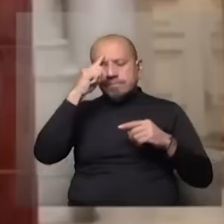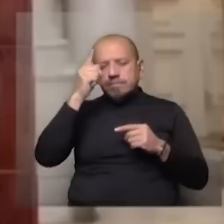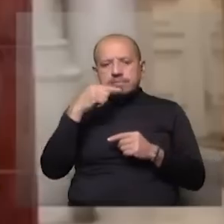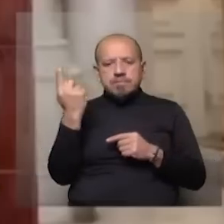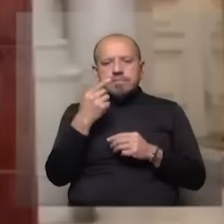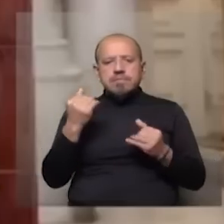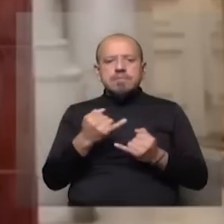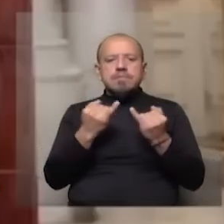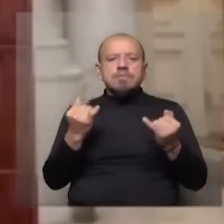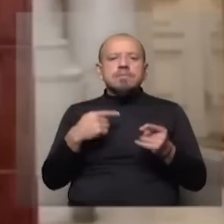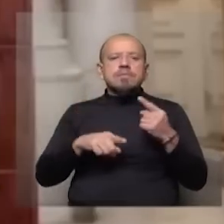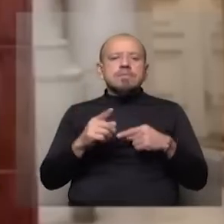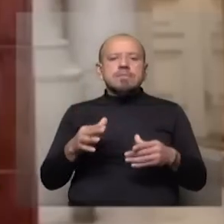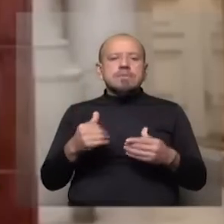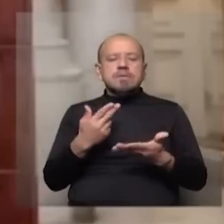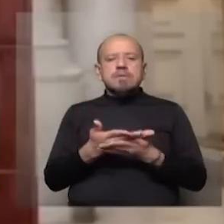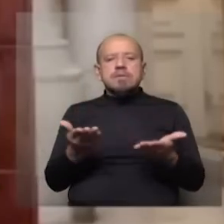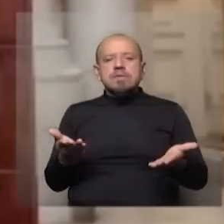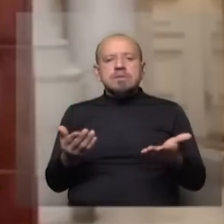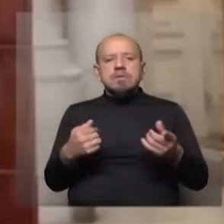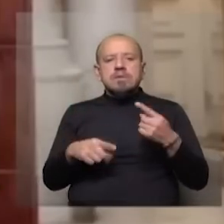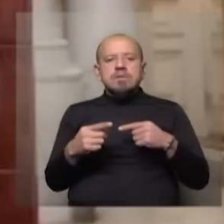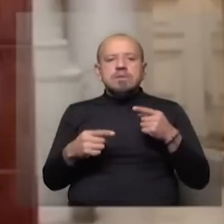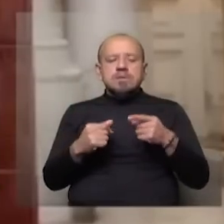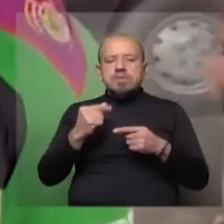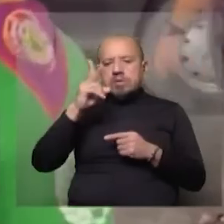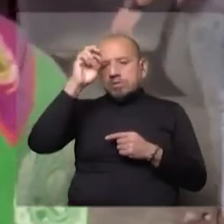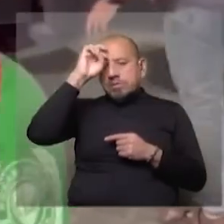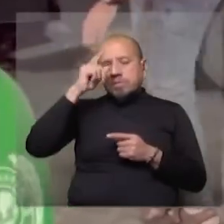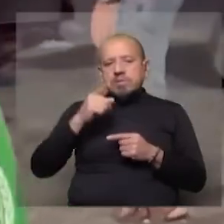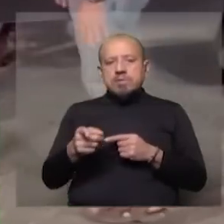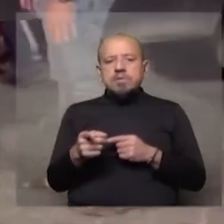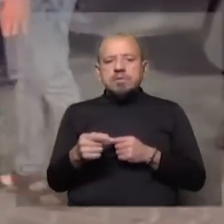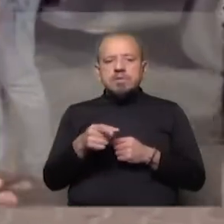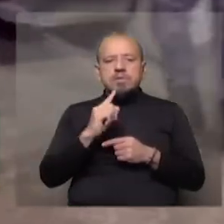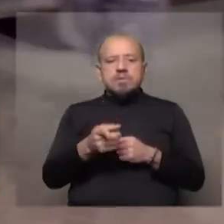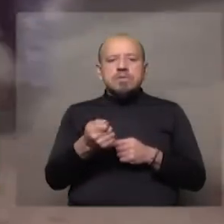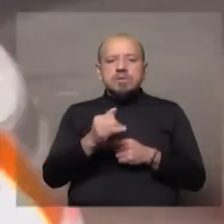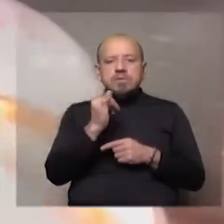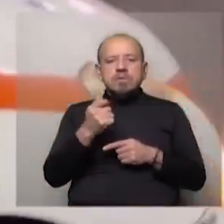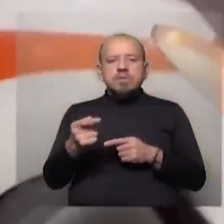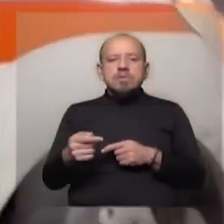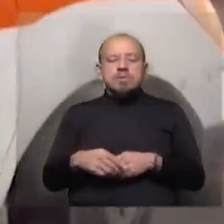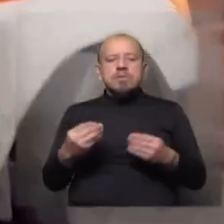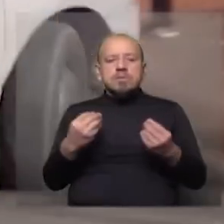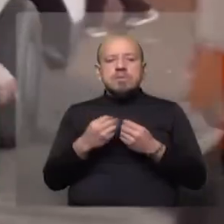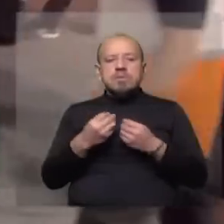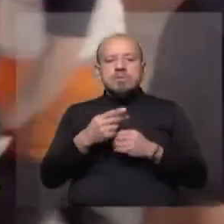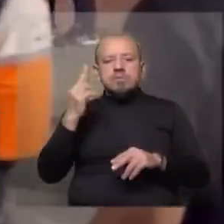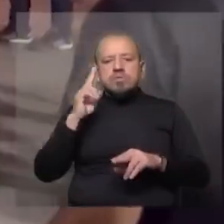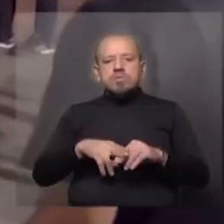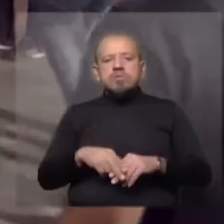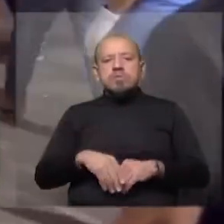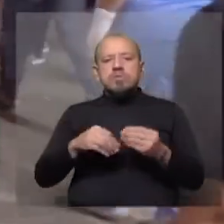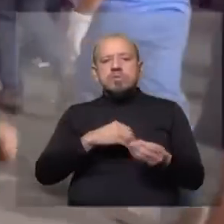independiente para determinar la autoría del ataque contra el hospital alhar en el norte de gaza que dejó cientos de Muertos incluidas decenas de